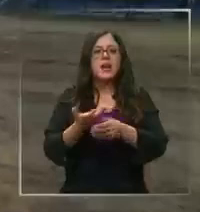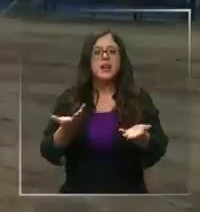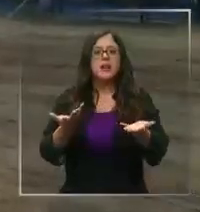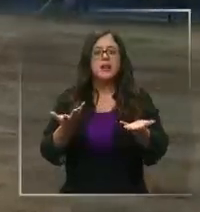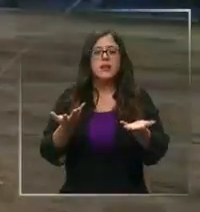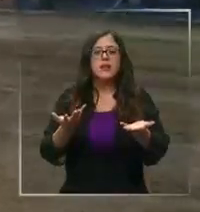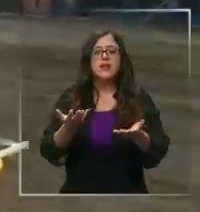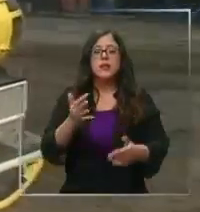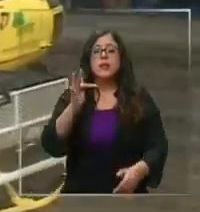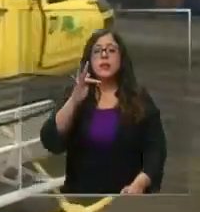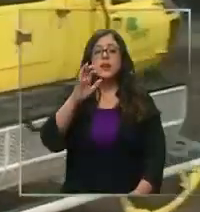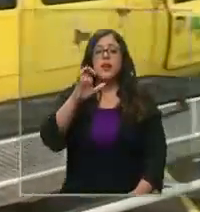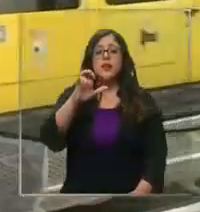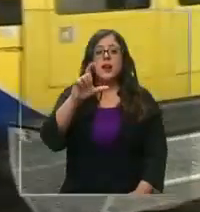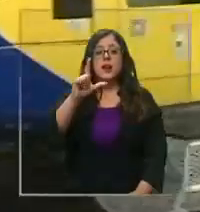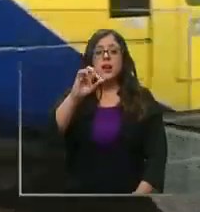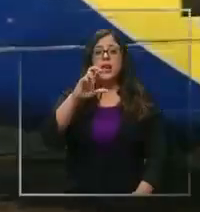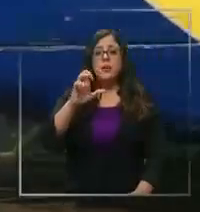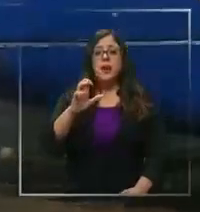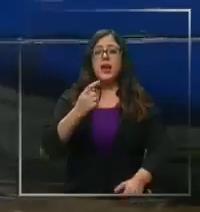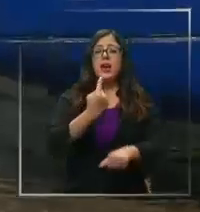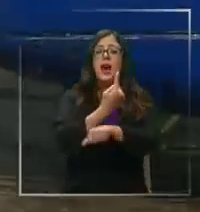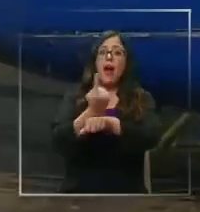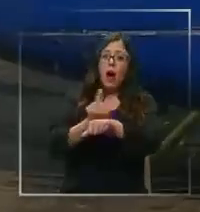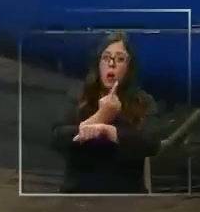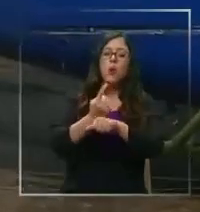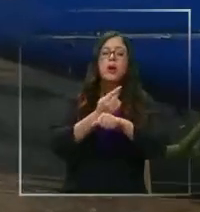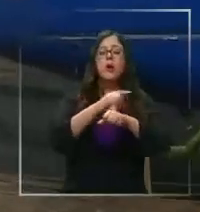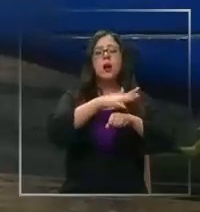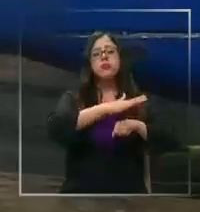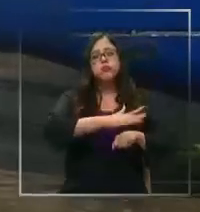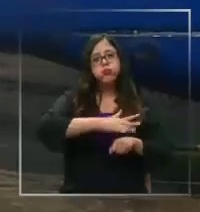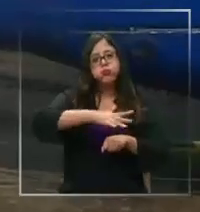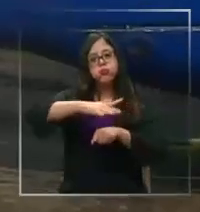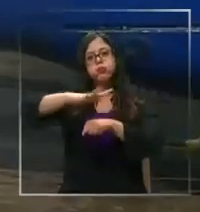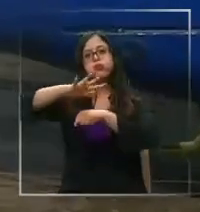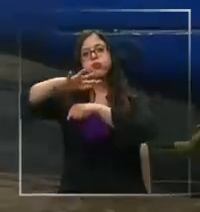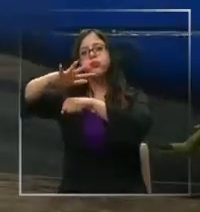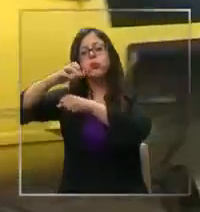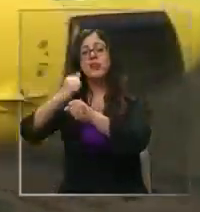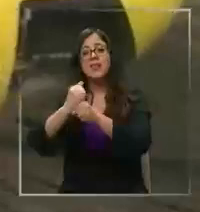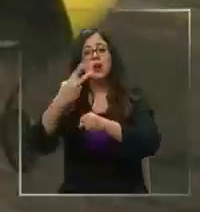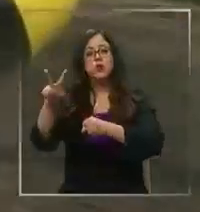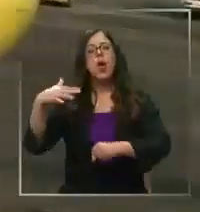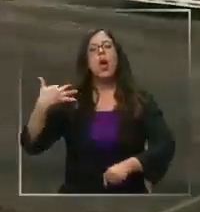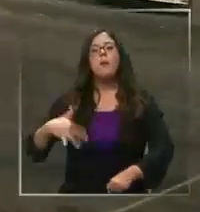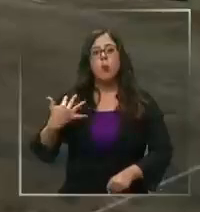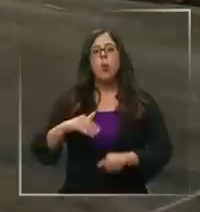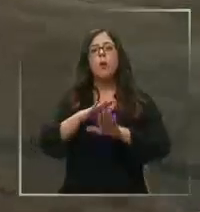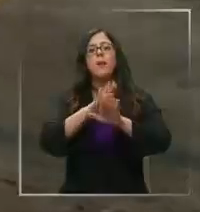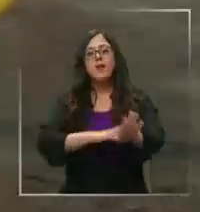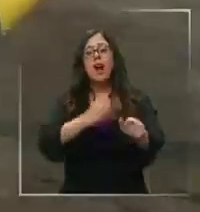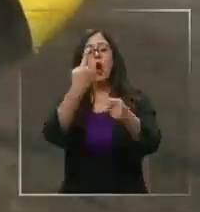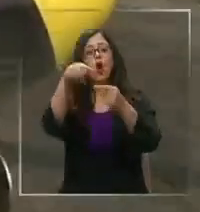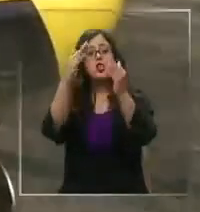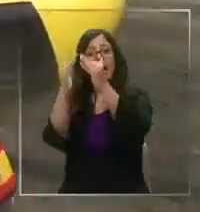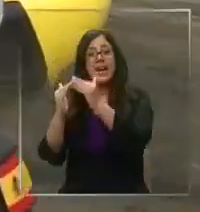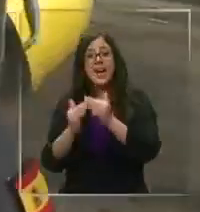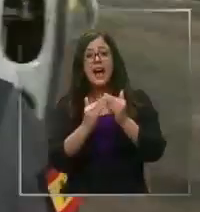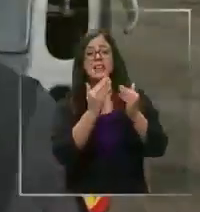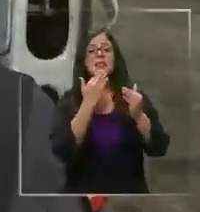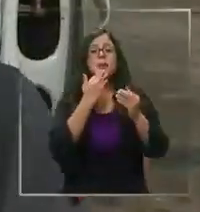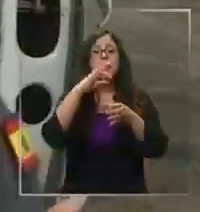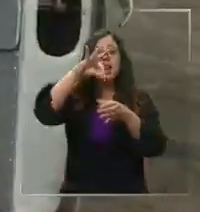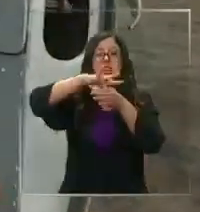lugar. Felipe cada hora sale en el helicóptero a combatir nuevos focos de incendio. Su trabajo es fundamental para evitar que casas y viñas